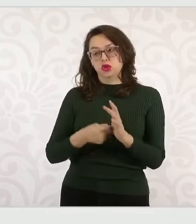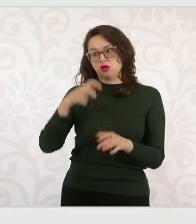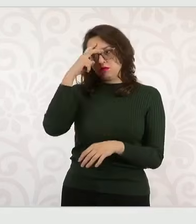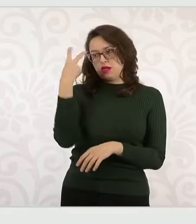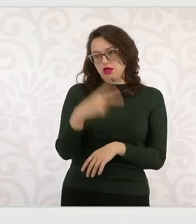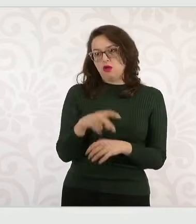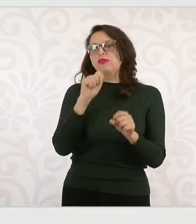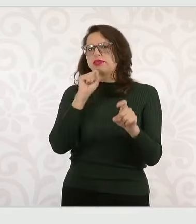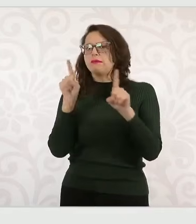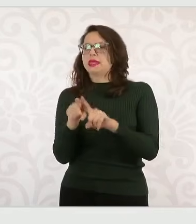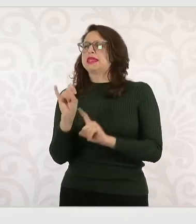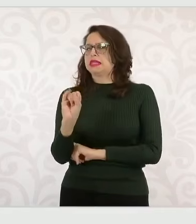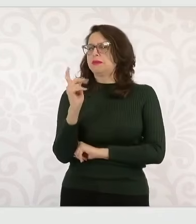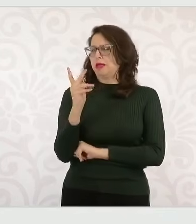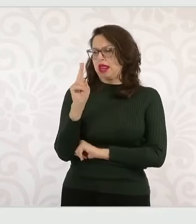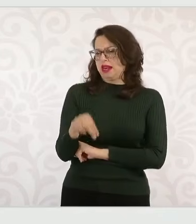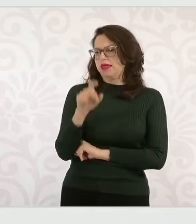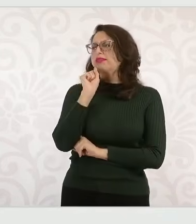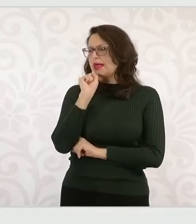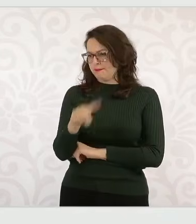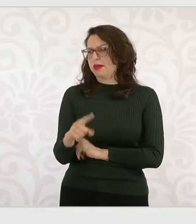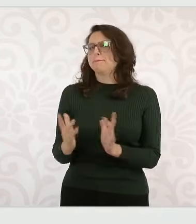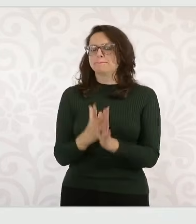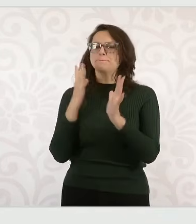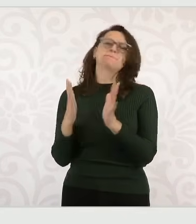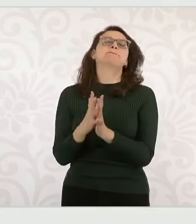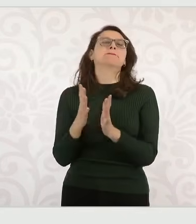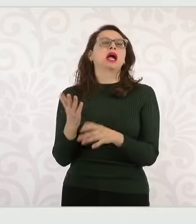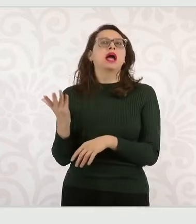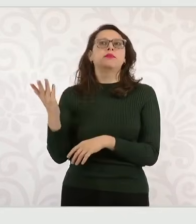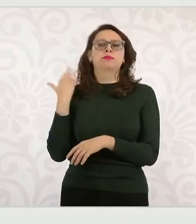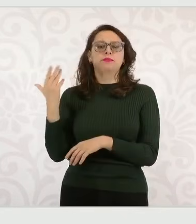Politécnico Nacional. Recientemente ganaron